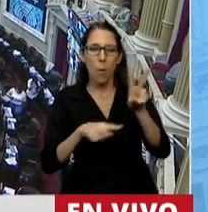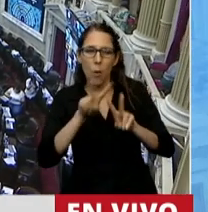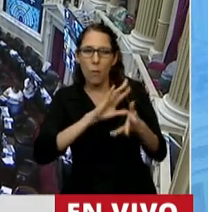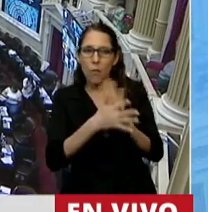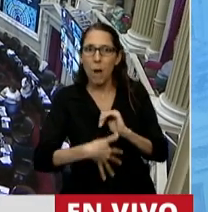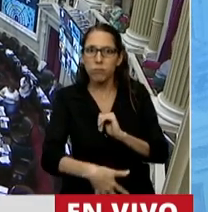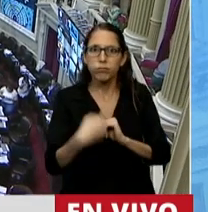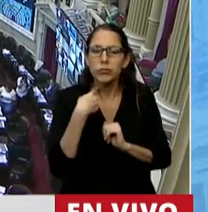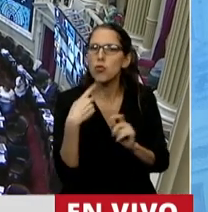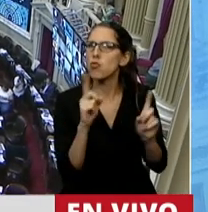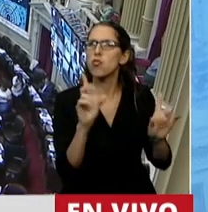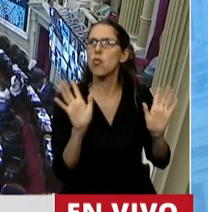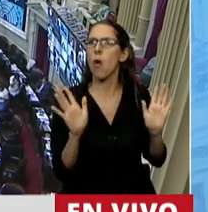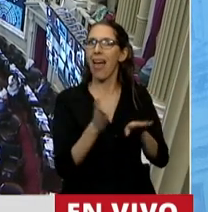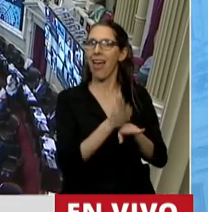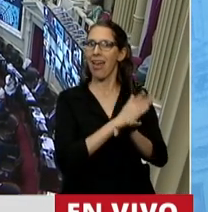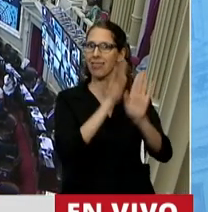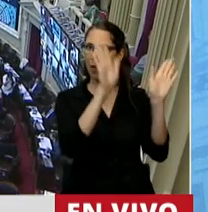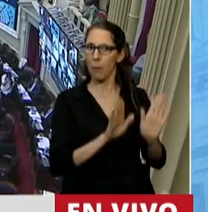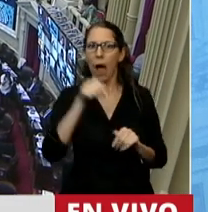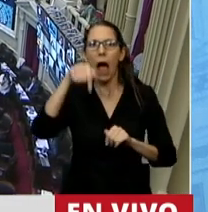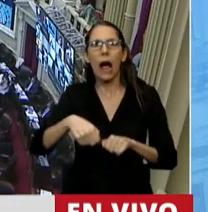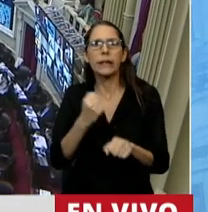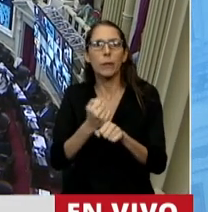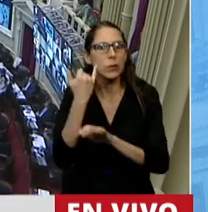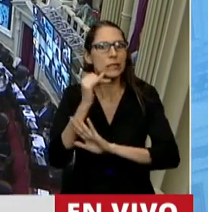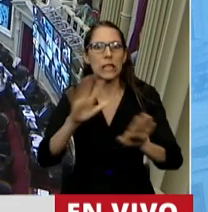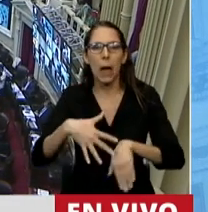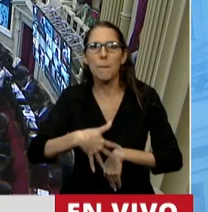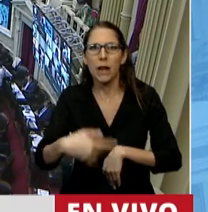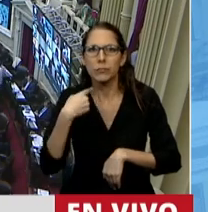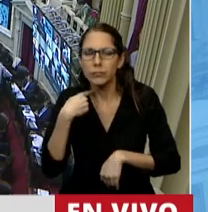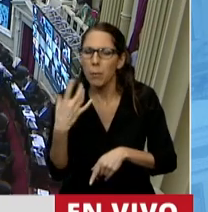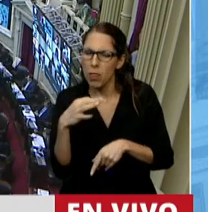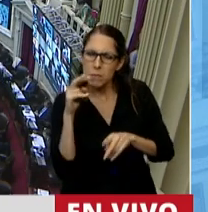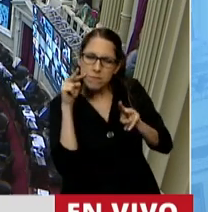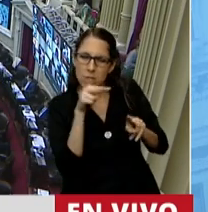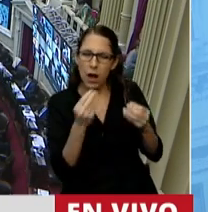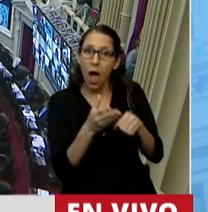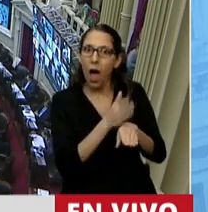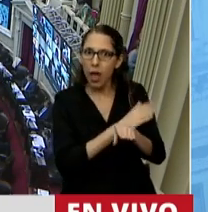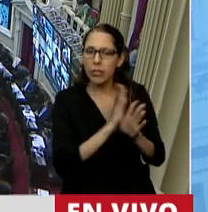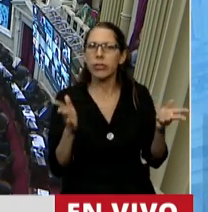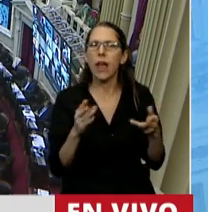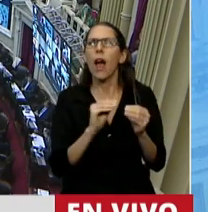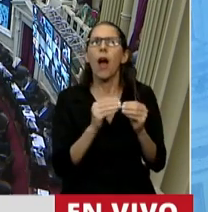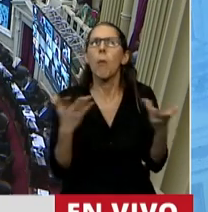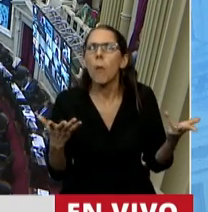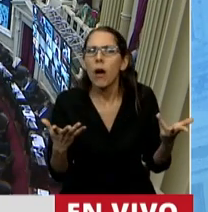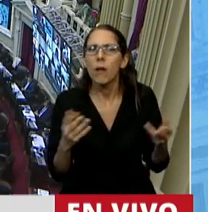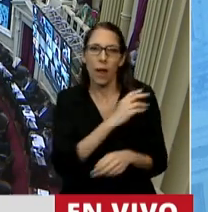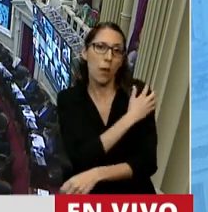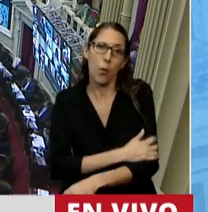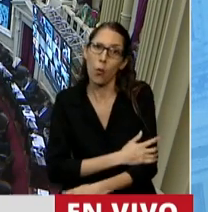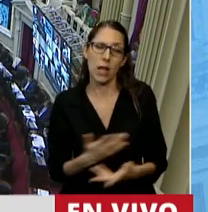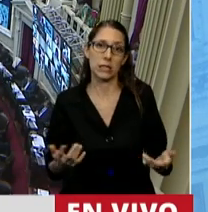porque acá estamos trabajando sobre el efecto y no sobre la causa. La causa es la pobreza, a la cual este gobierno, que nos dice todo